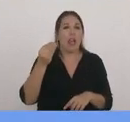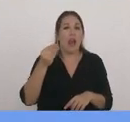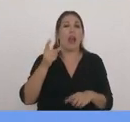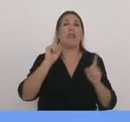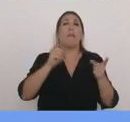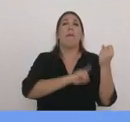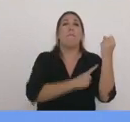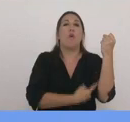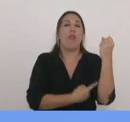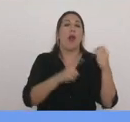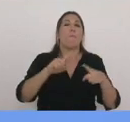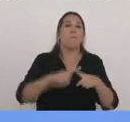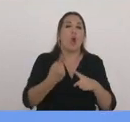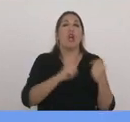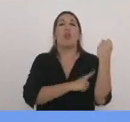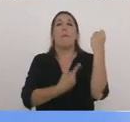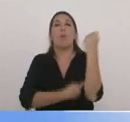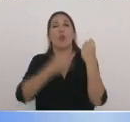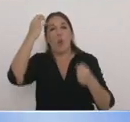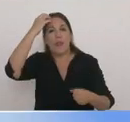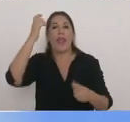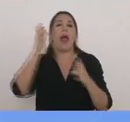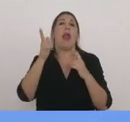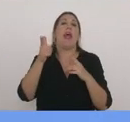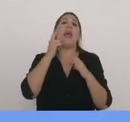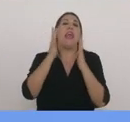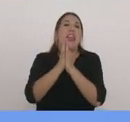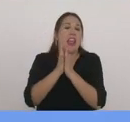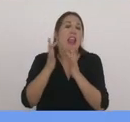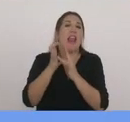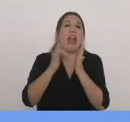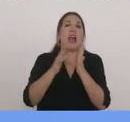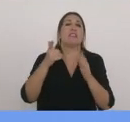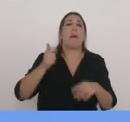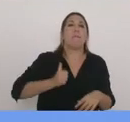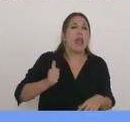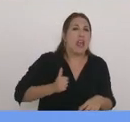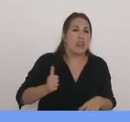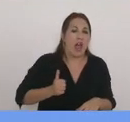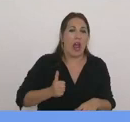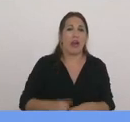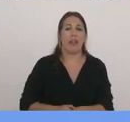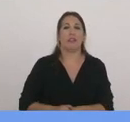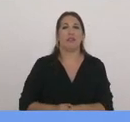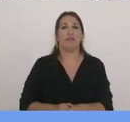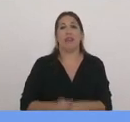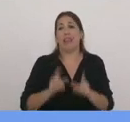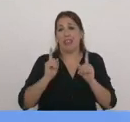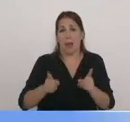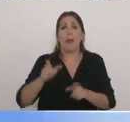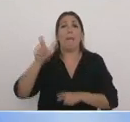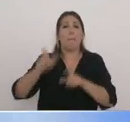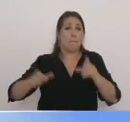judicial, la Iglesia, los militares y parte de la sociedad